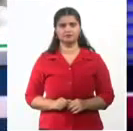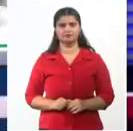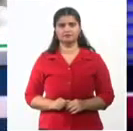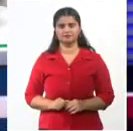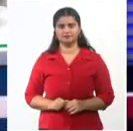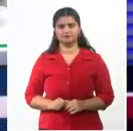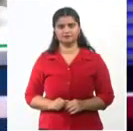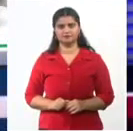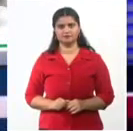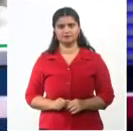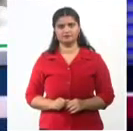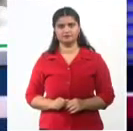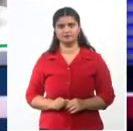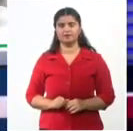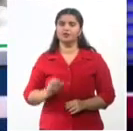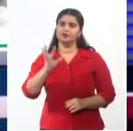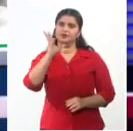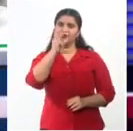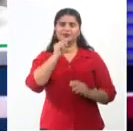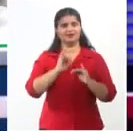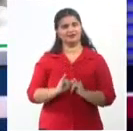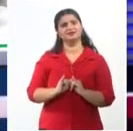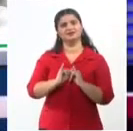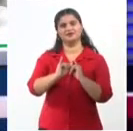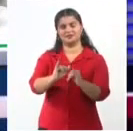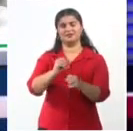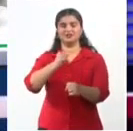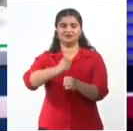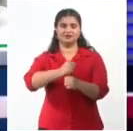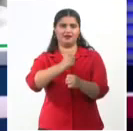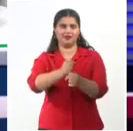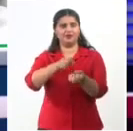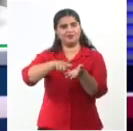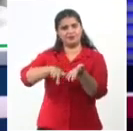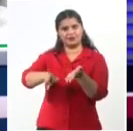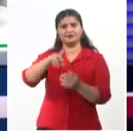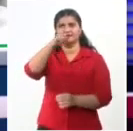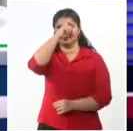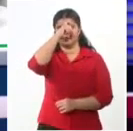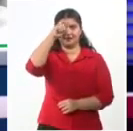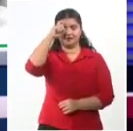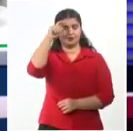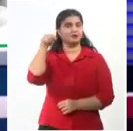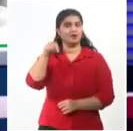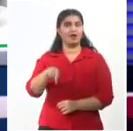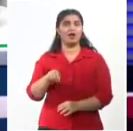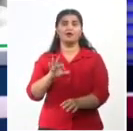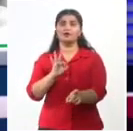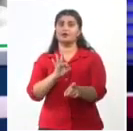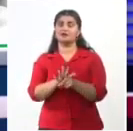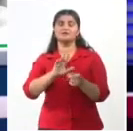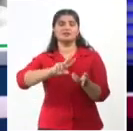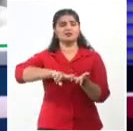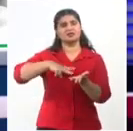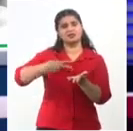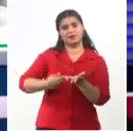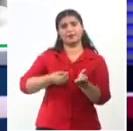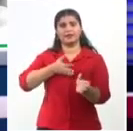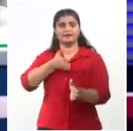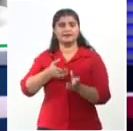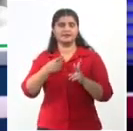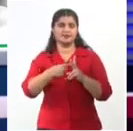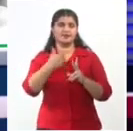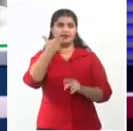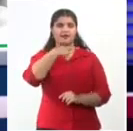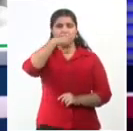Mostramos impactos noticiosos en el enfrentamiento a la COVID-19. Se ha incorporado desde la media hora la intérprete de lengua de señas, Yasmina